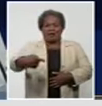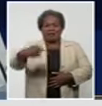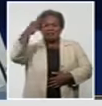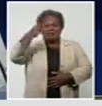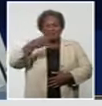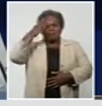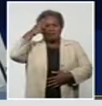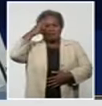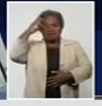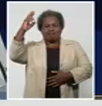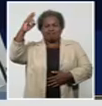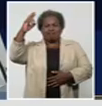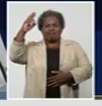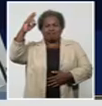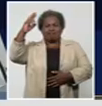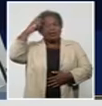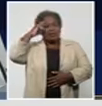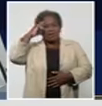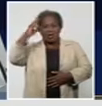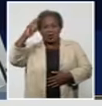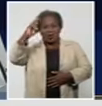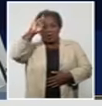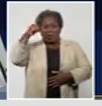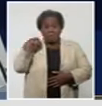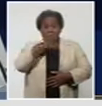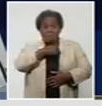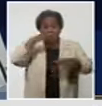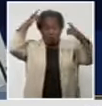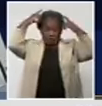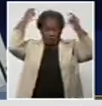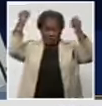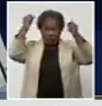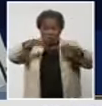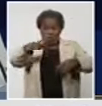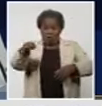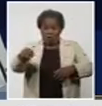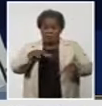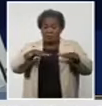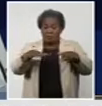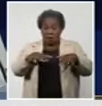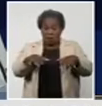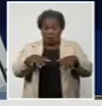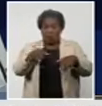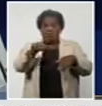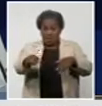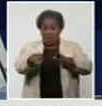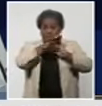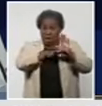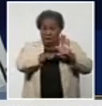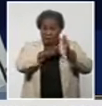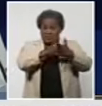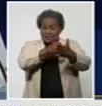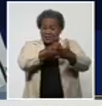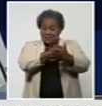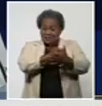Se le recuerda en cada médico o enfermera de la familia. Ese programa impulsado por él y donde, sin